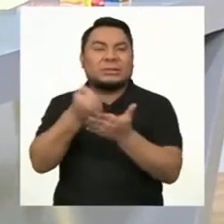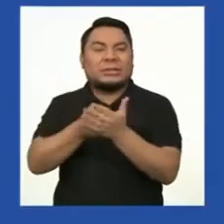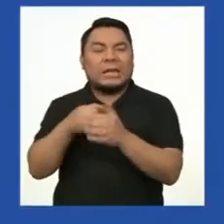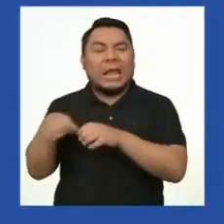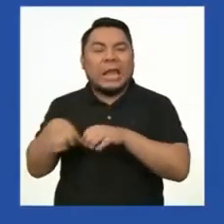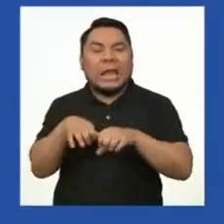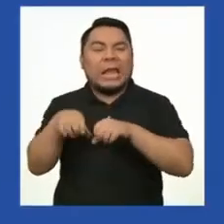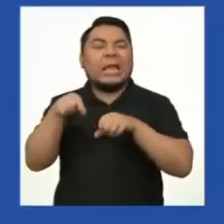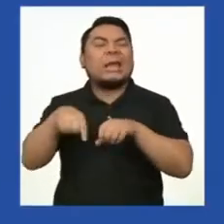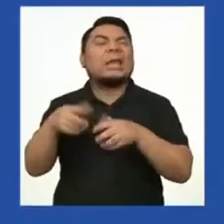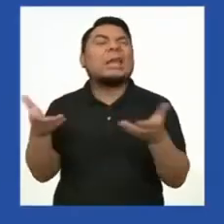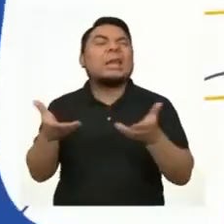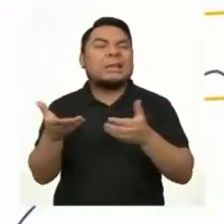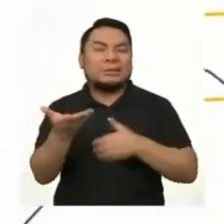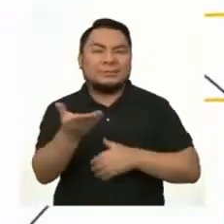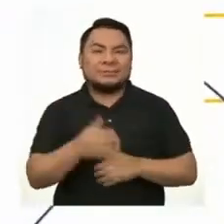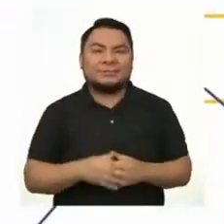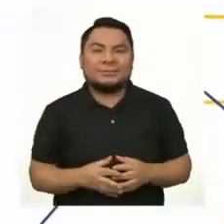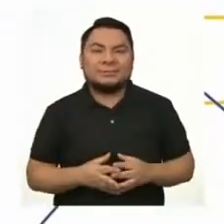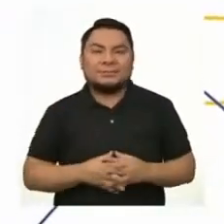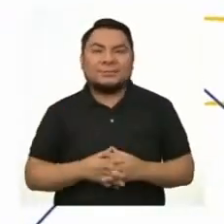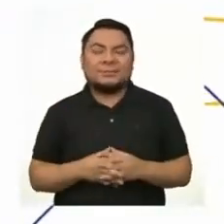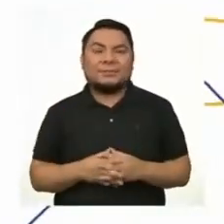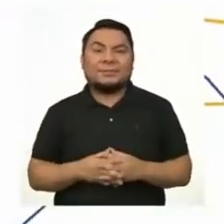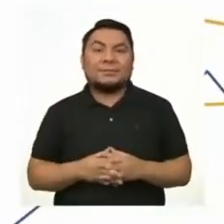del día.